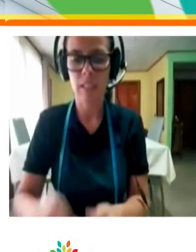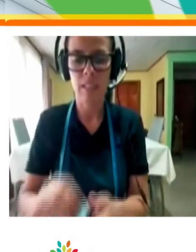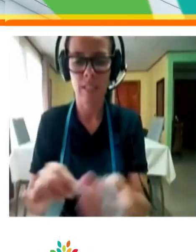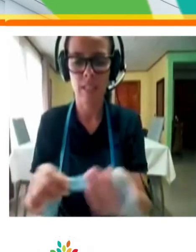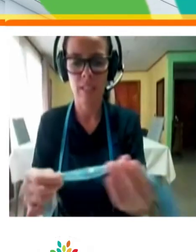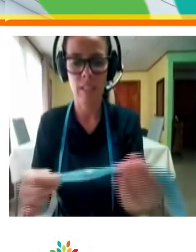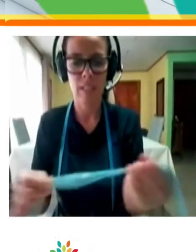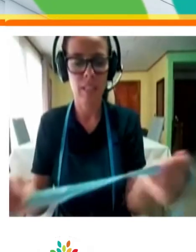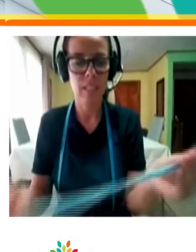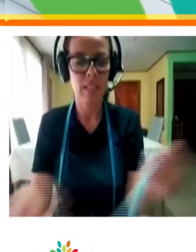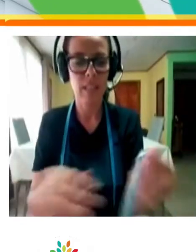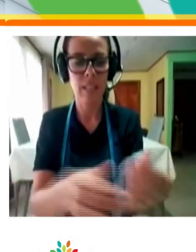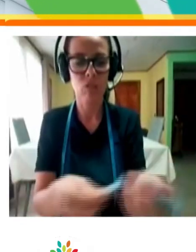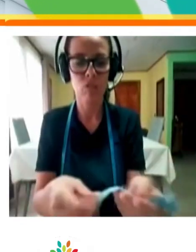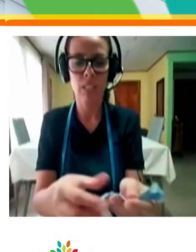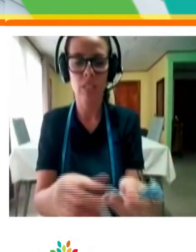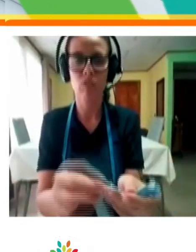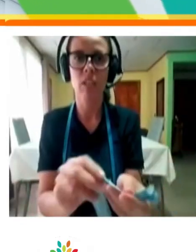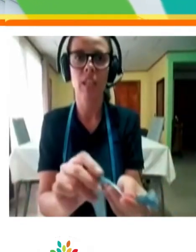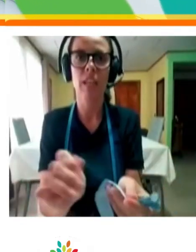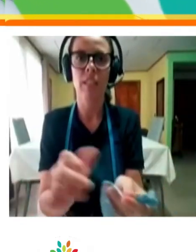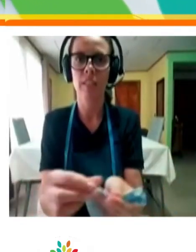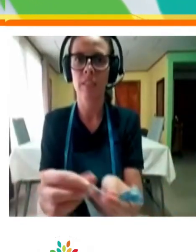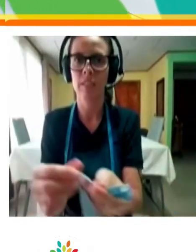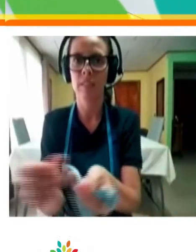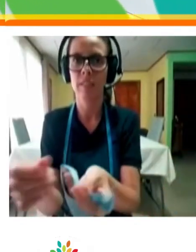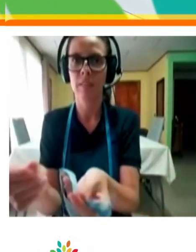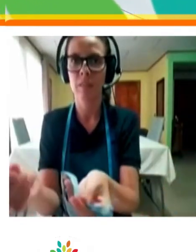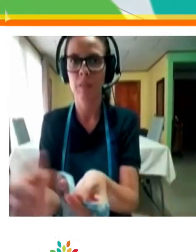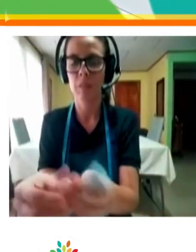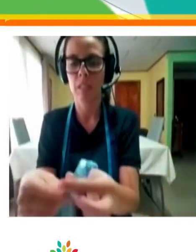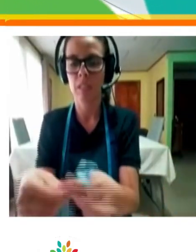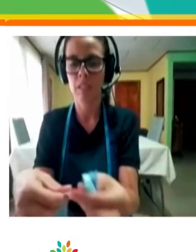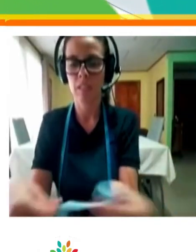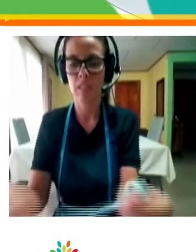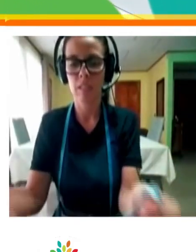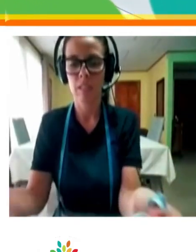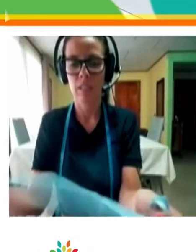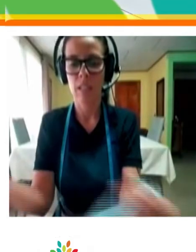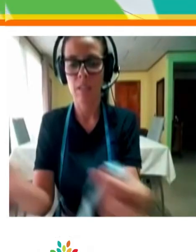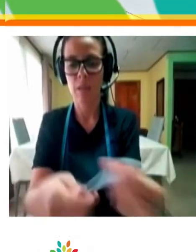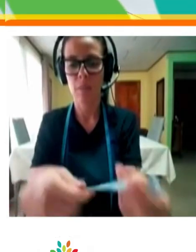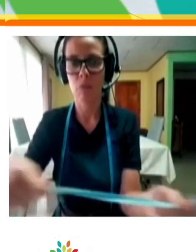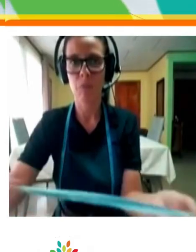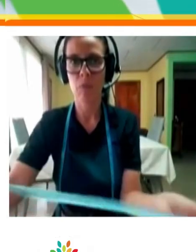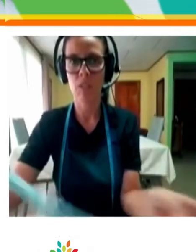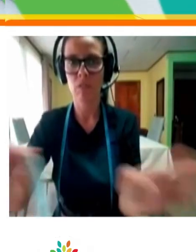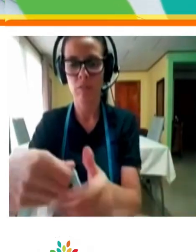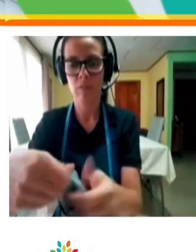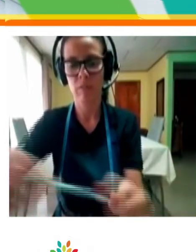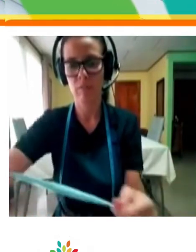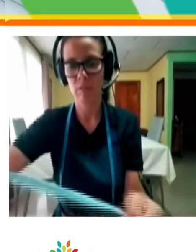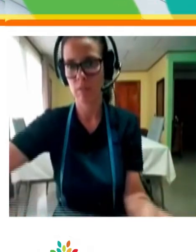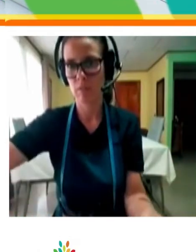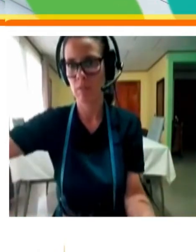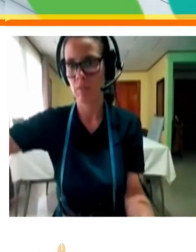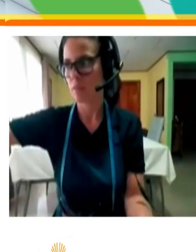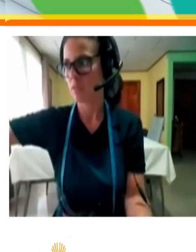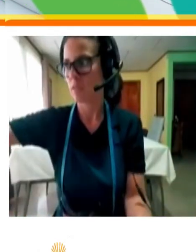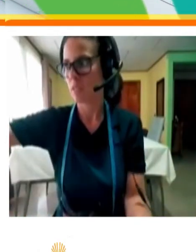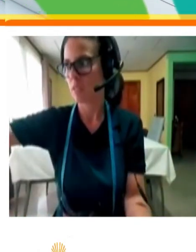Importante, quitarle estos hilitos que quedan, ¿verdad? La limpiamos un poquito,